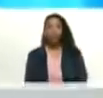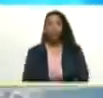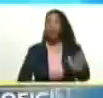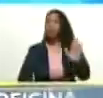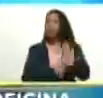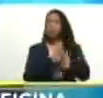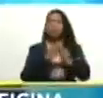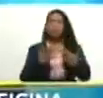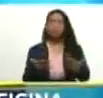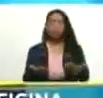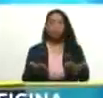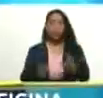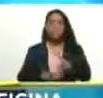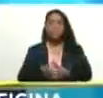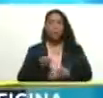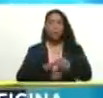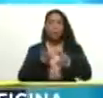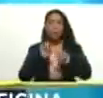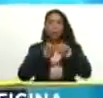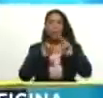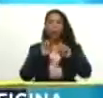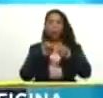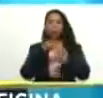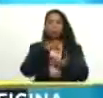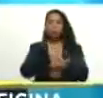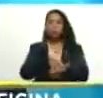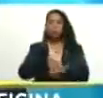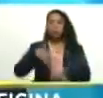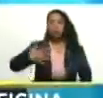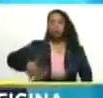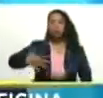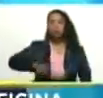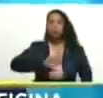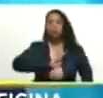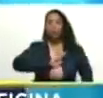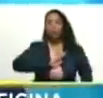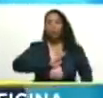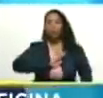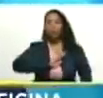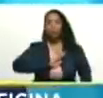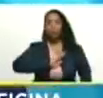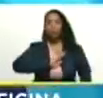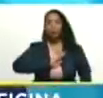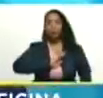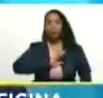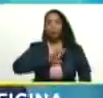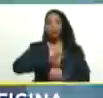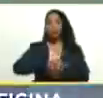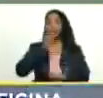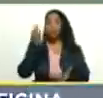desarrollo y construcción de un Estado de Derecho, de un Estado de Justicia,